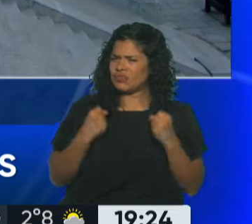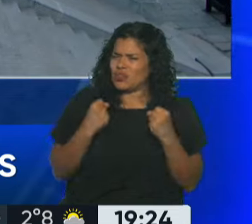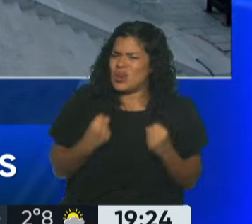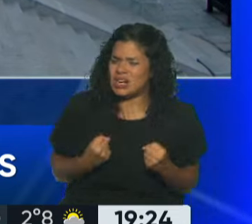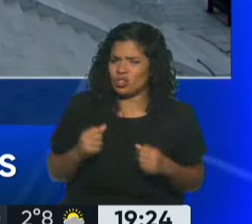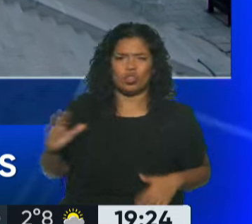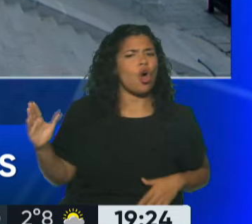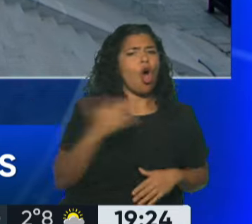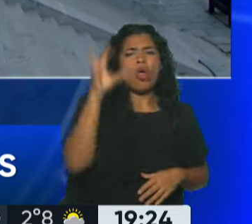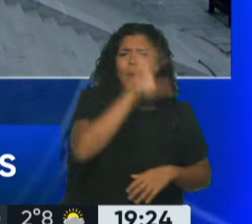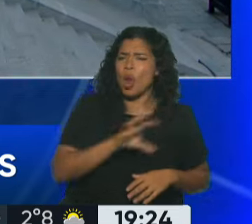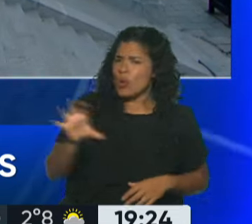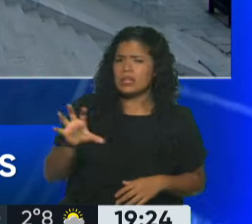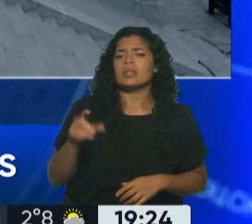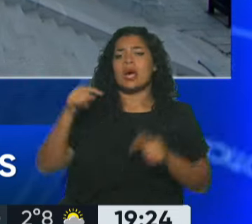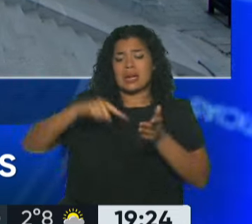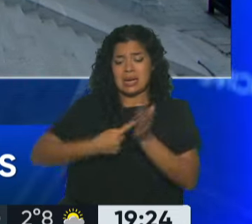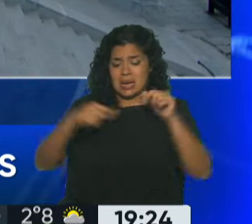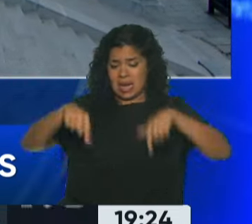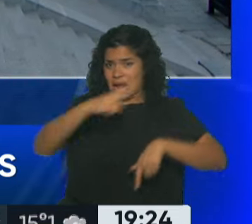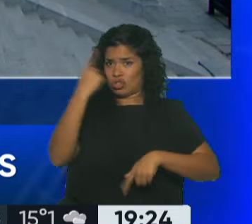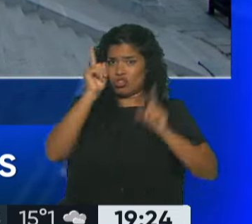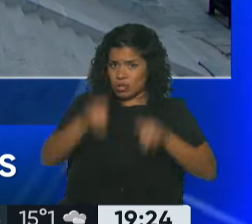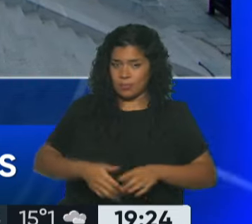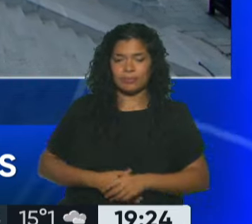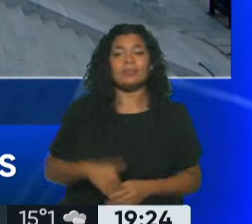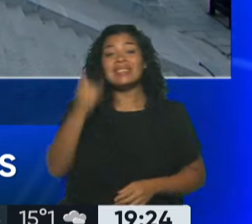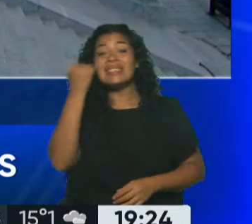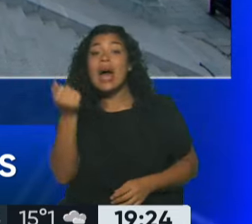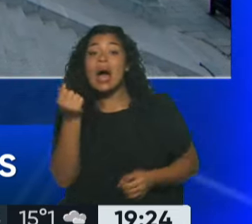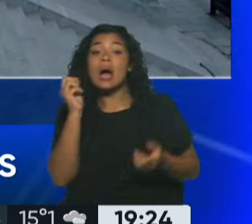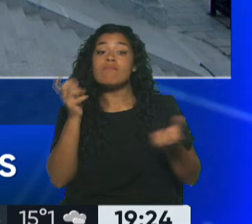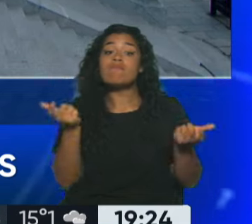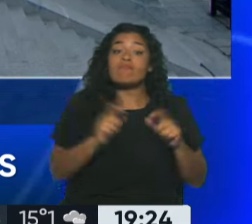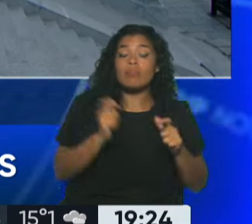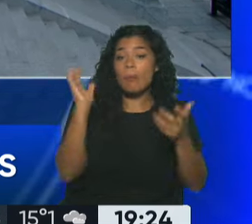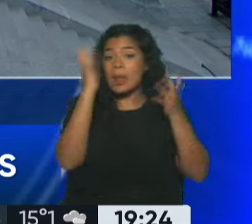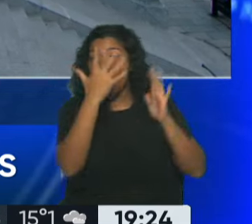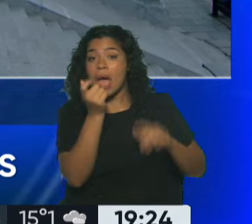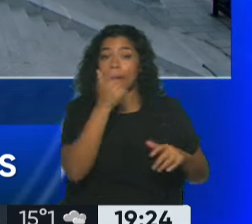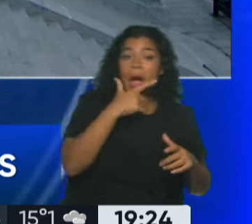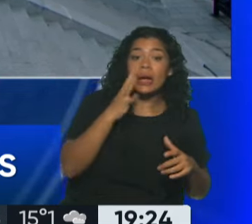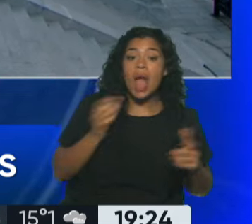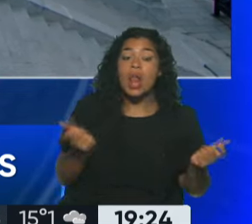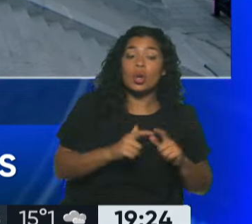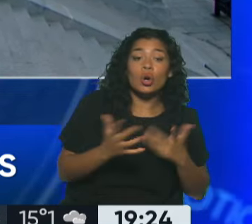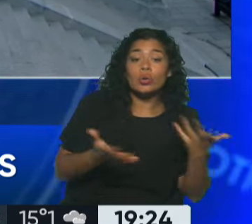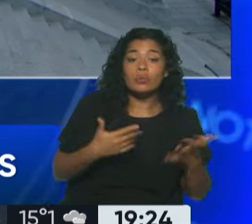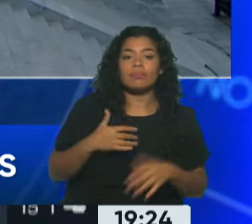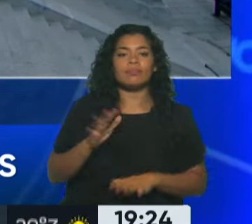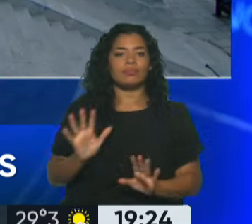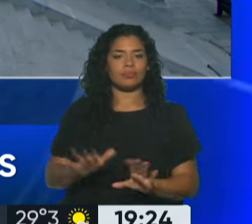los municipios y la nación. ¿Con qué conocimiento se reunieron ya Macri y Milei? Algo que no esté dentro de nuestro programa o que no significa el